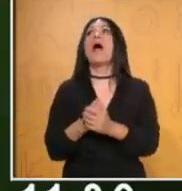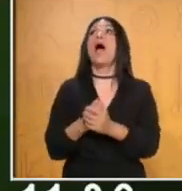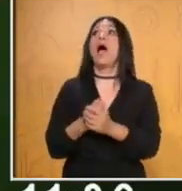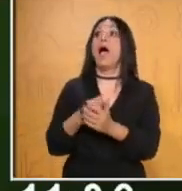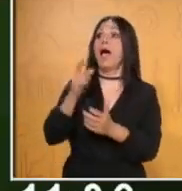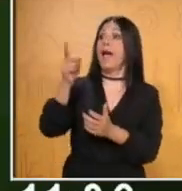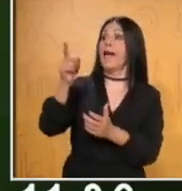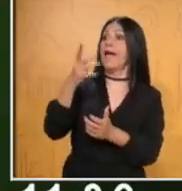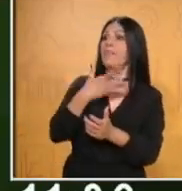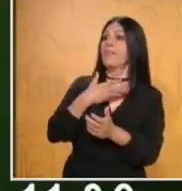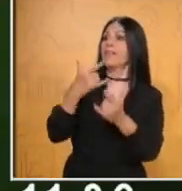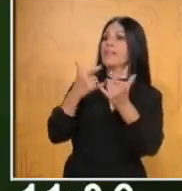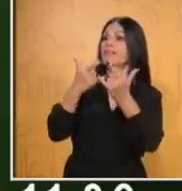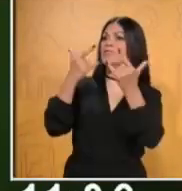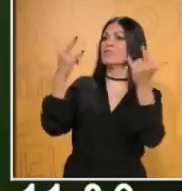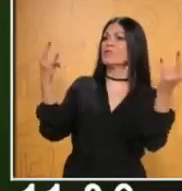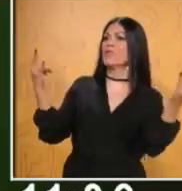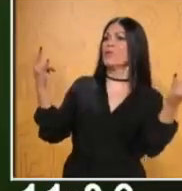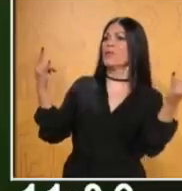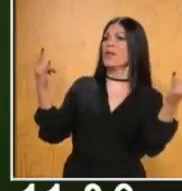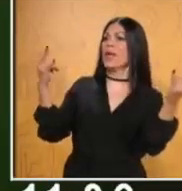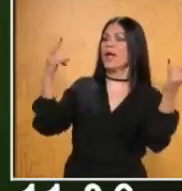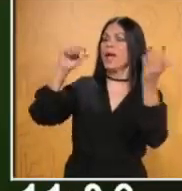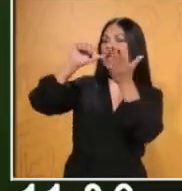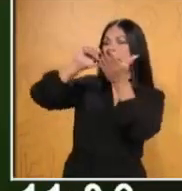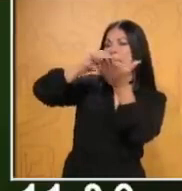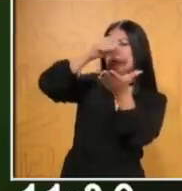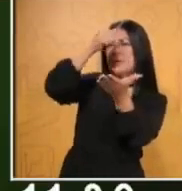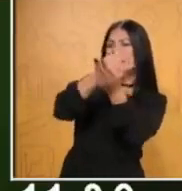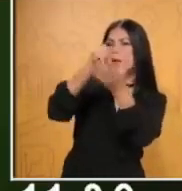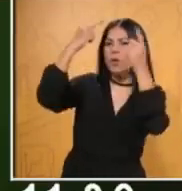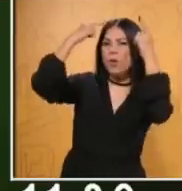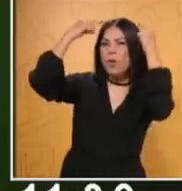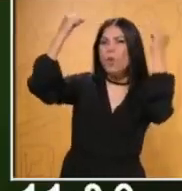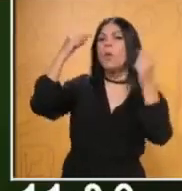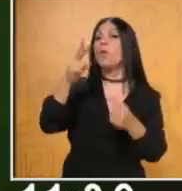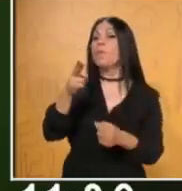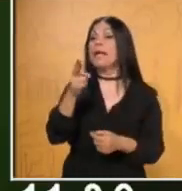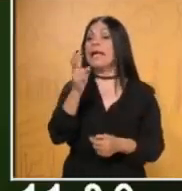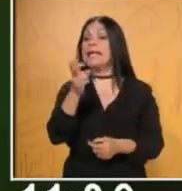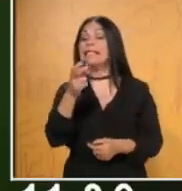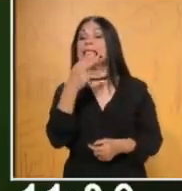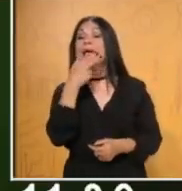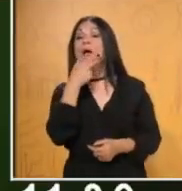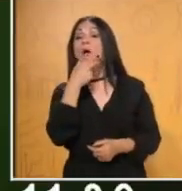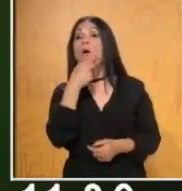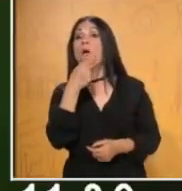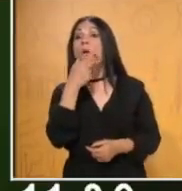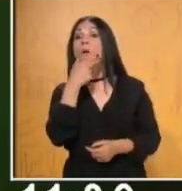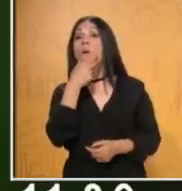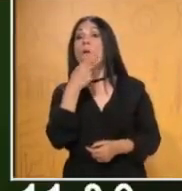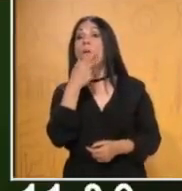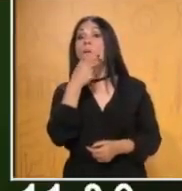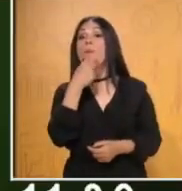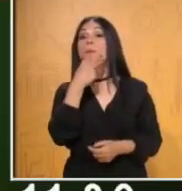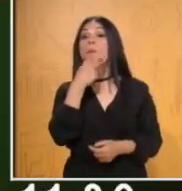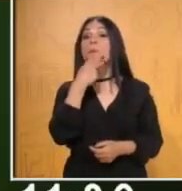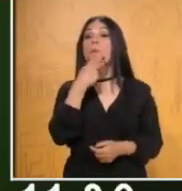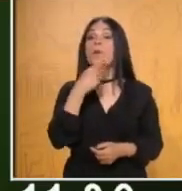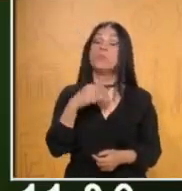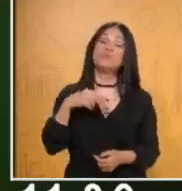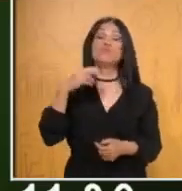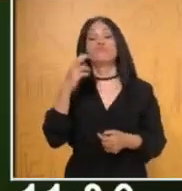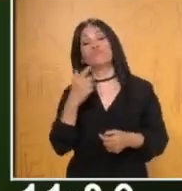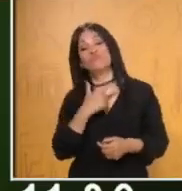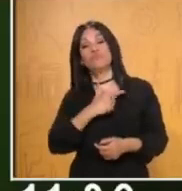que había visto saltar a la puerta de una pequeña cabaña cantando. Hoy tomo vino y mañana